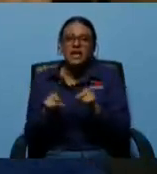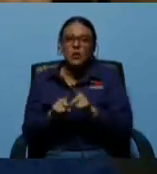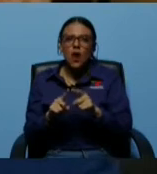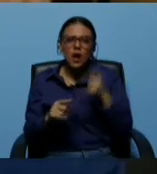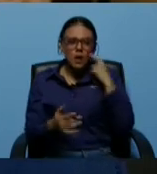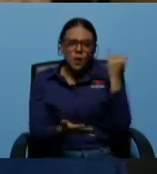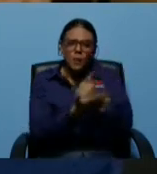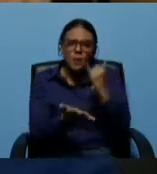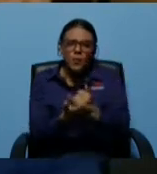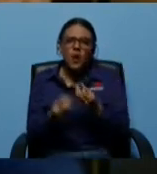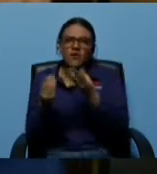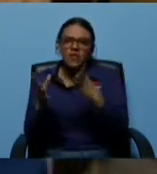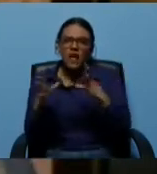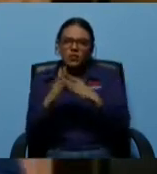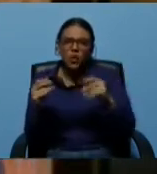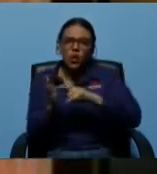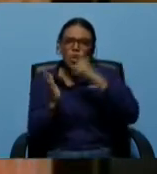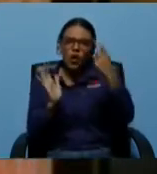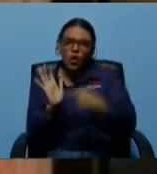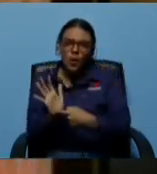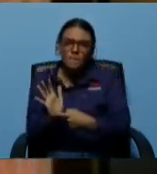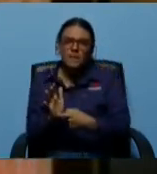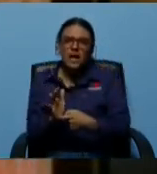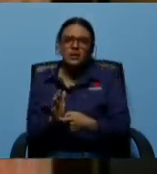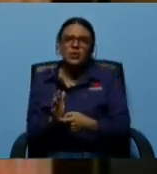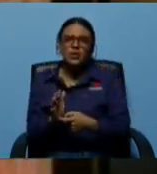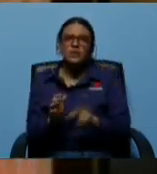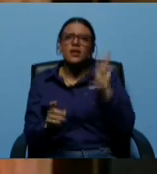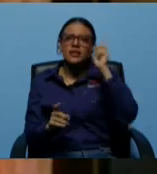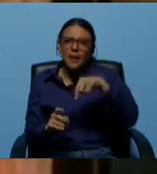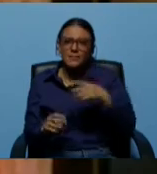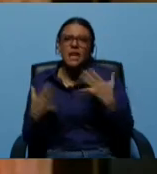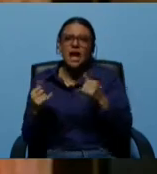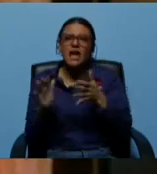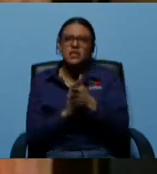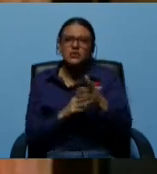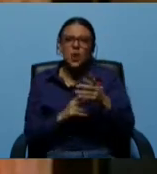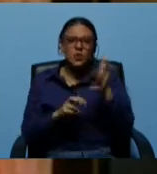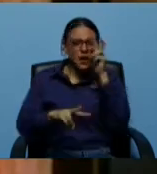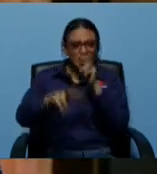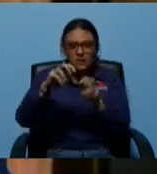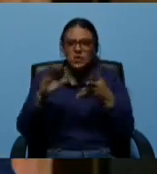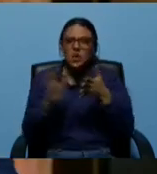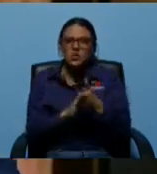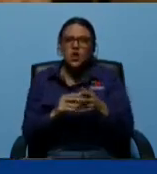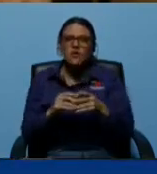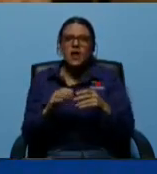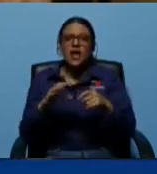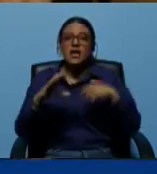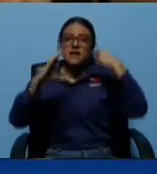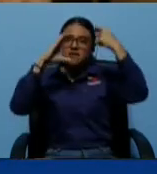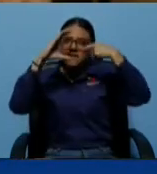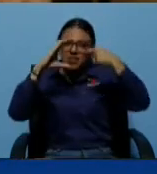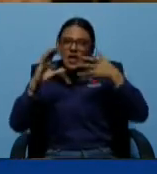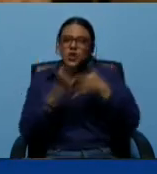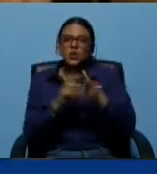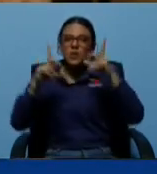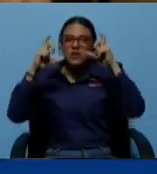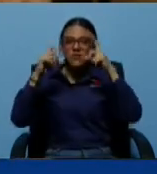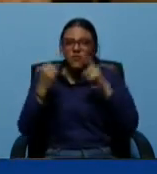prueba, que tiene obviamente sus experticias en video, en fotos, en